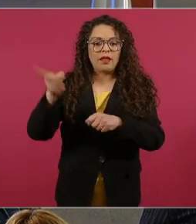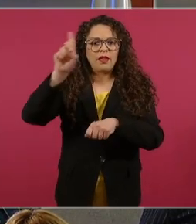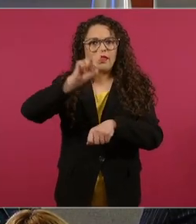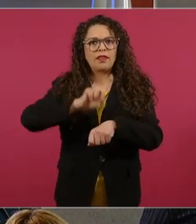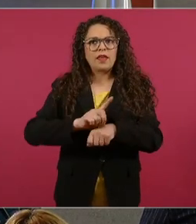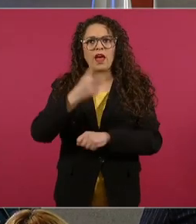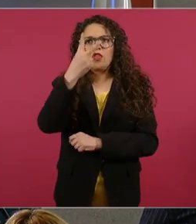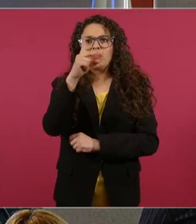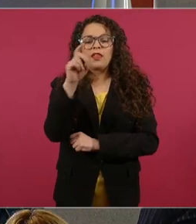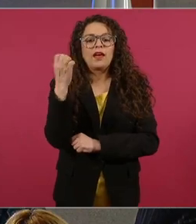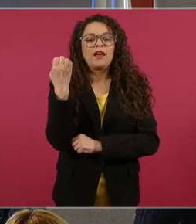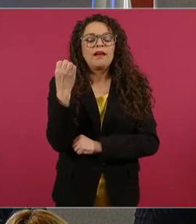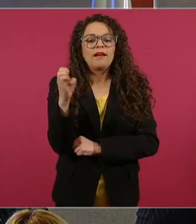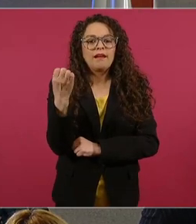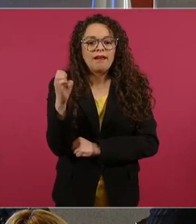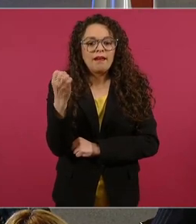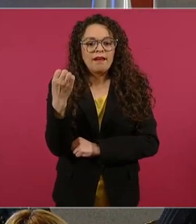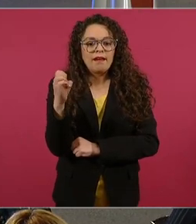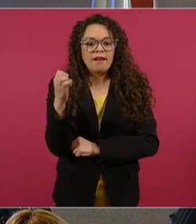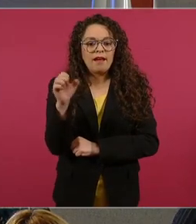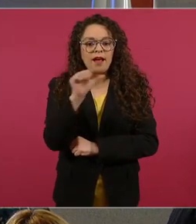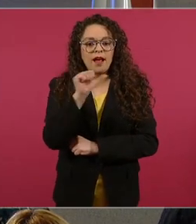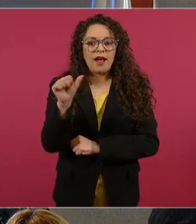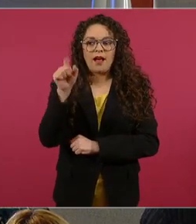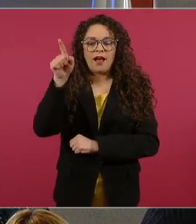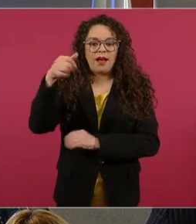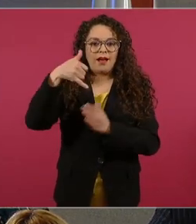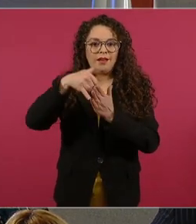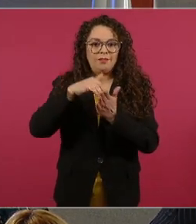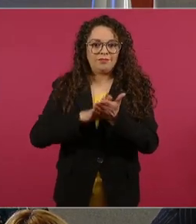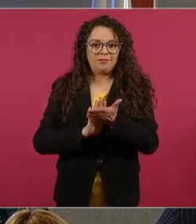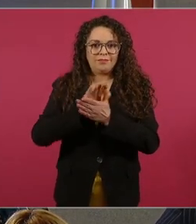de enero a la editorial.